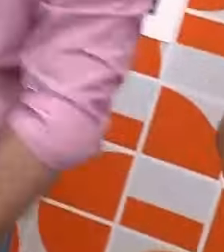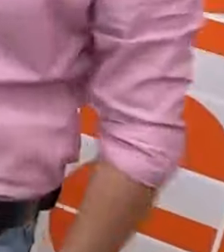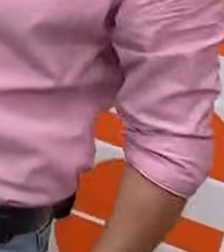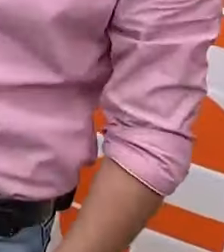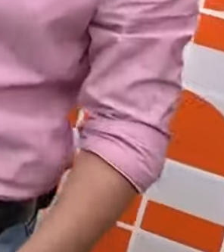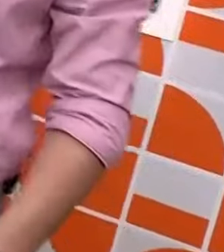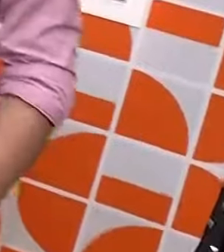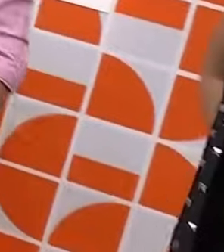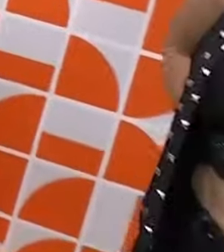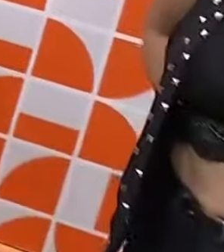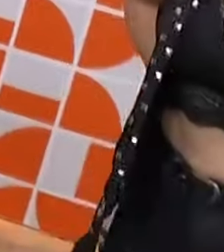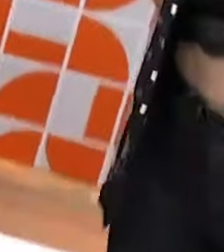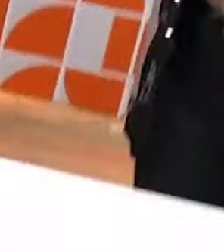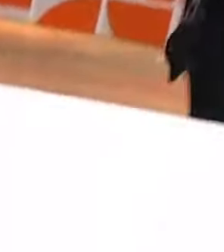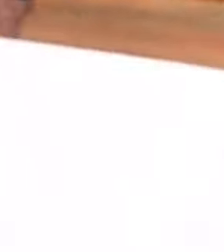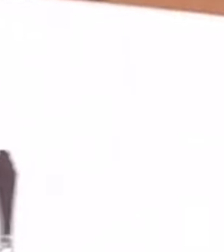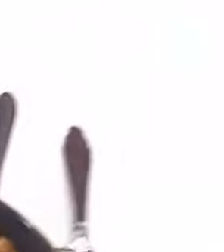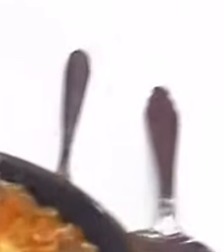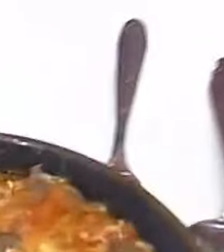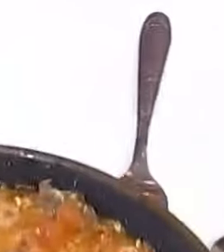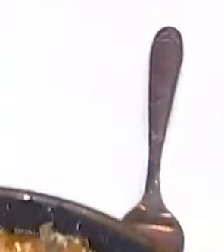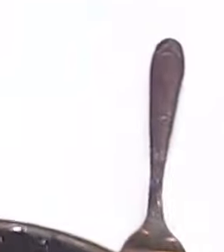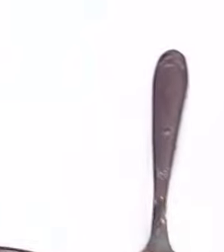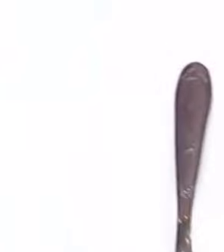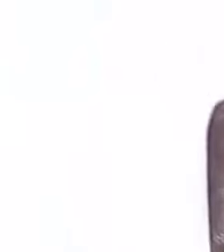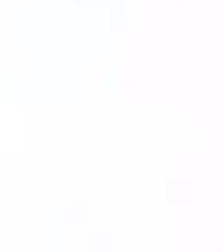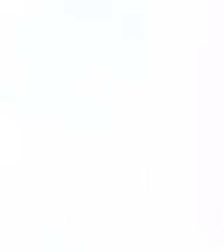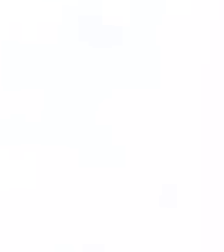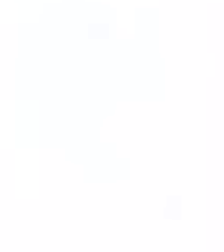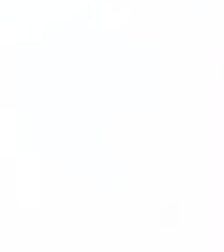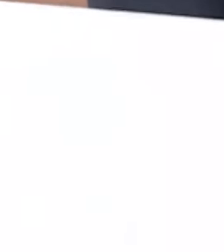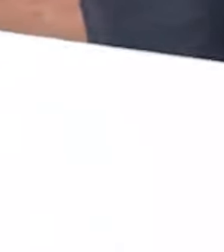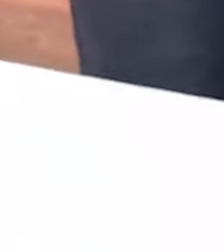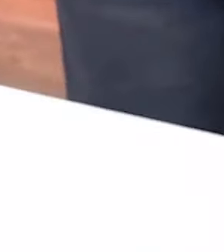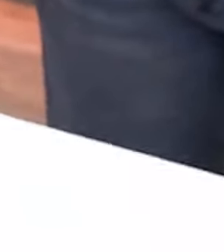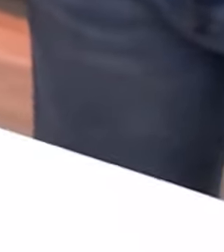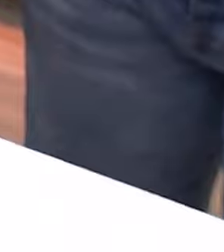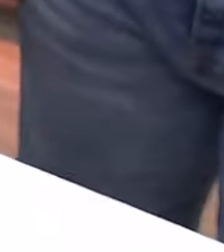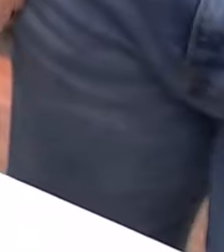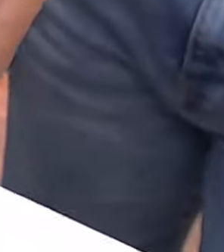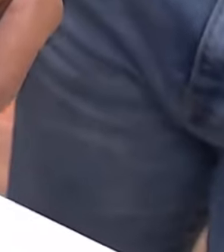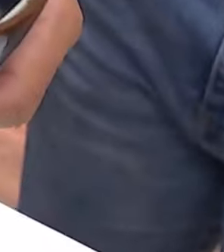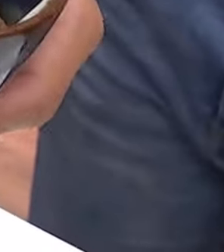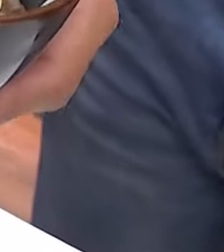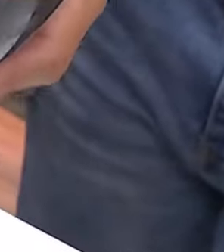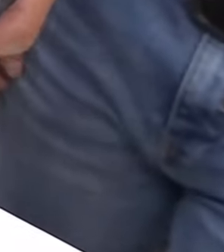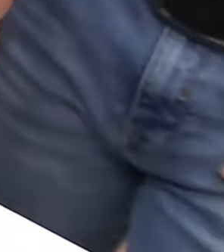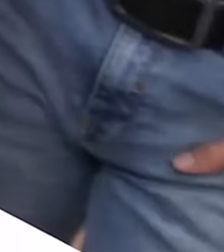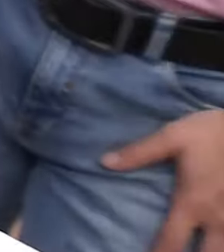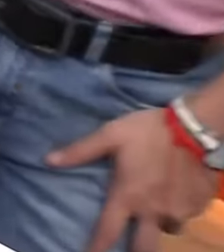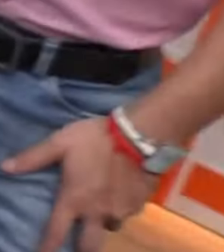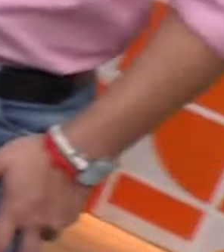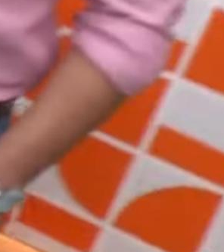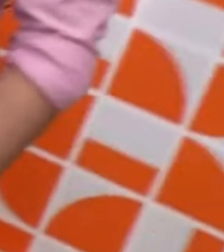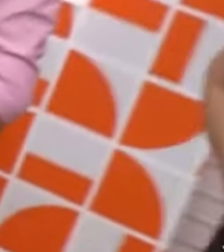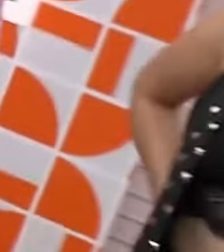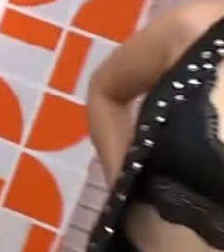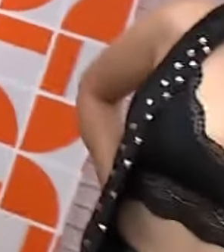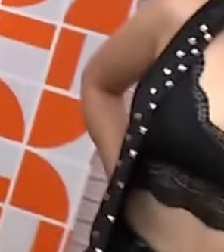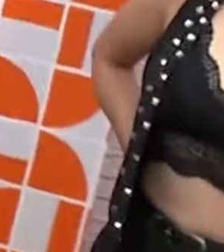Buenaza la canción. Mira, mira, mira el concentradito. Carne, lo que hice fue echarle el fideo. O sea, primero la papa, luego el fideo. Terminé con el huevo